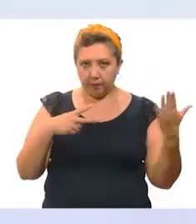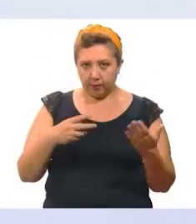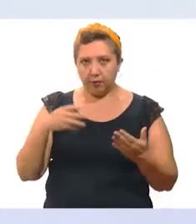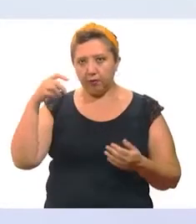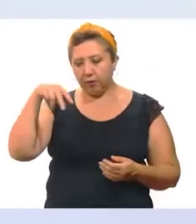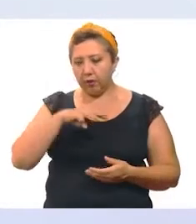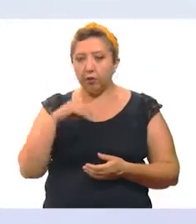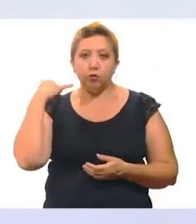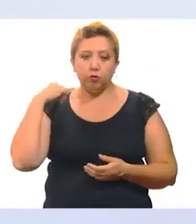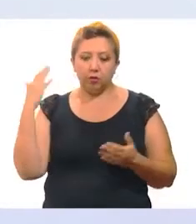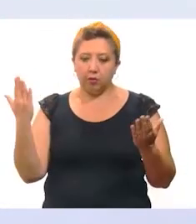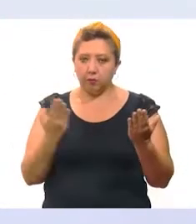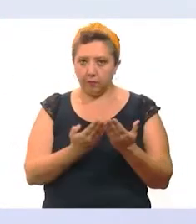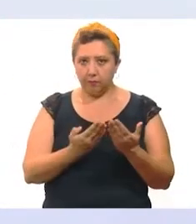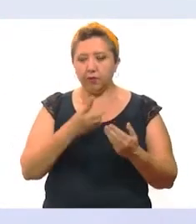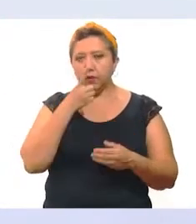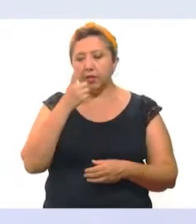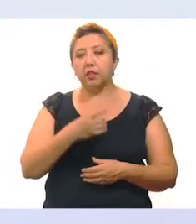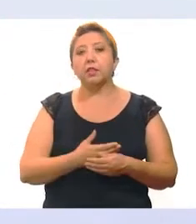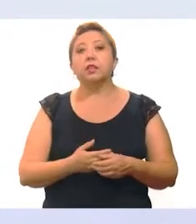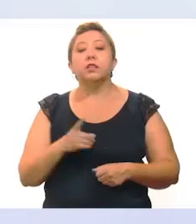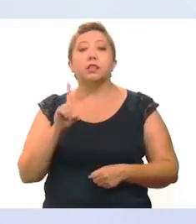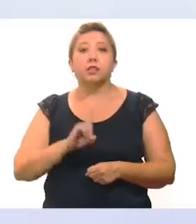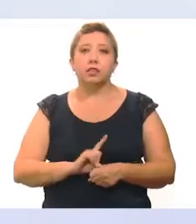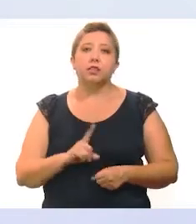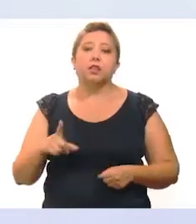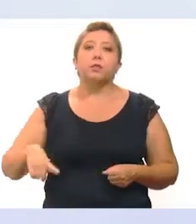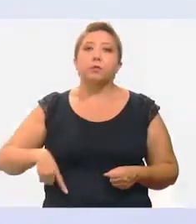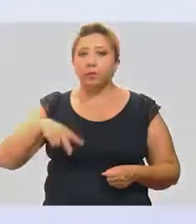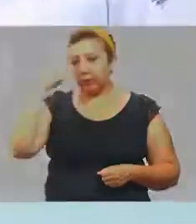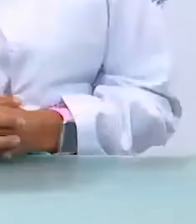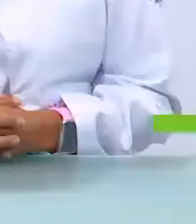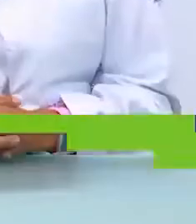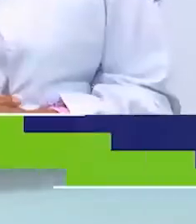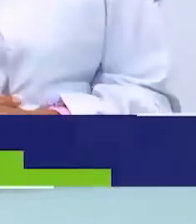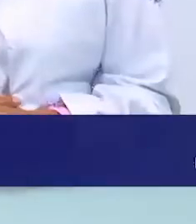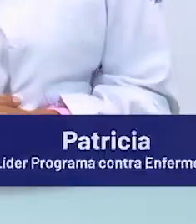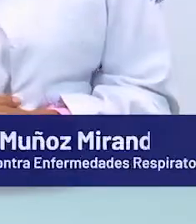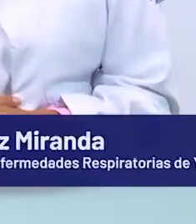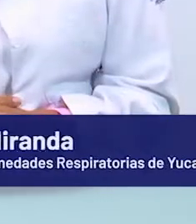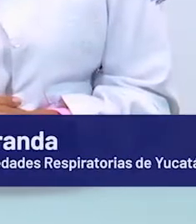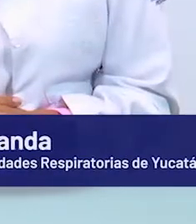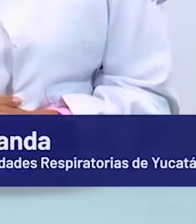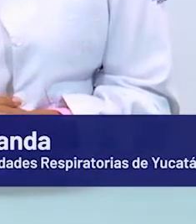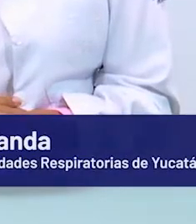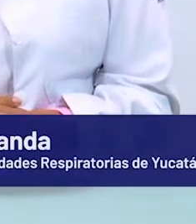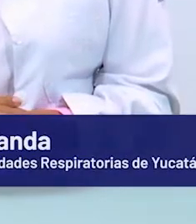de presentación con el semáforo quincenal del Gobierno federal. Ese es el informe del día de hoy, doctora. Gracias.